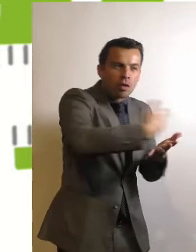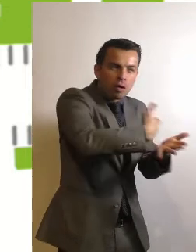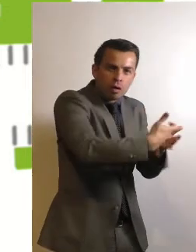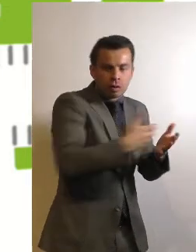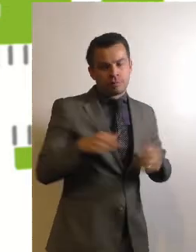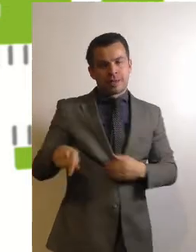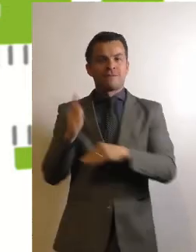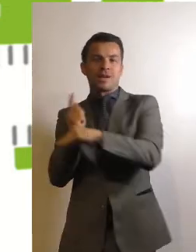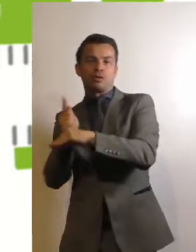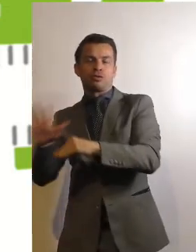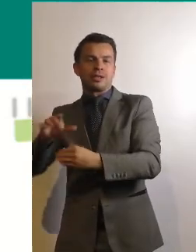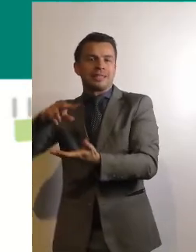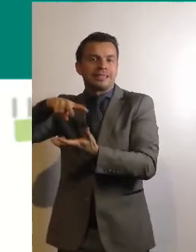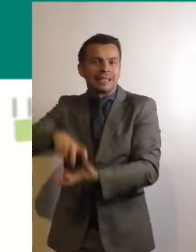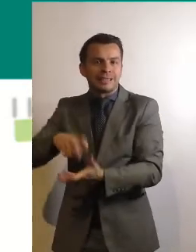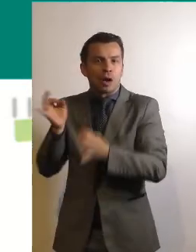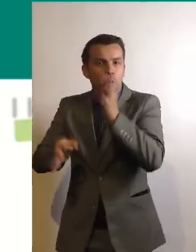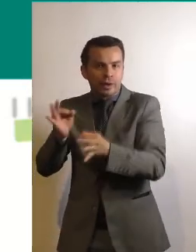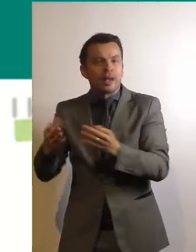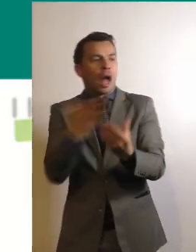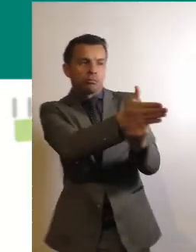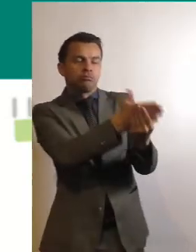Jurídicas,